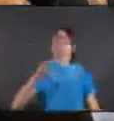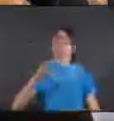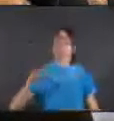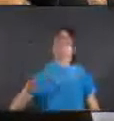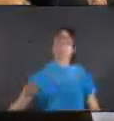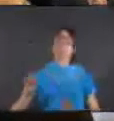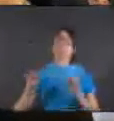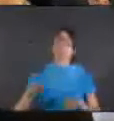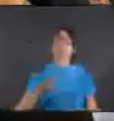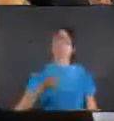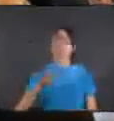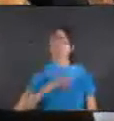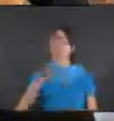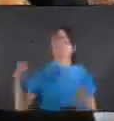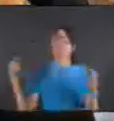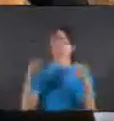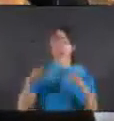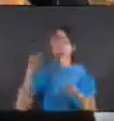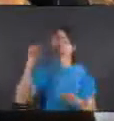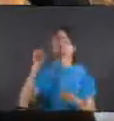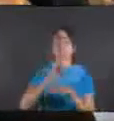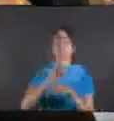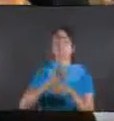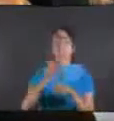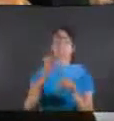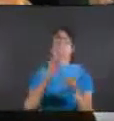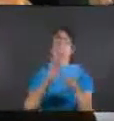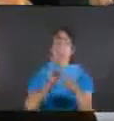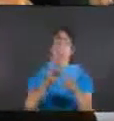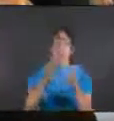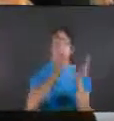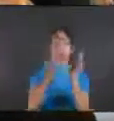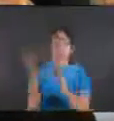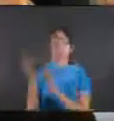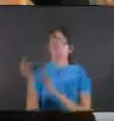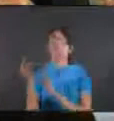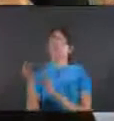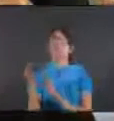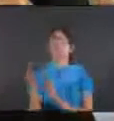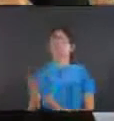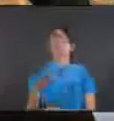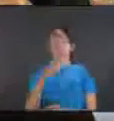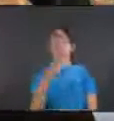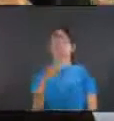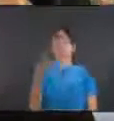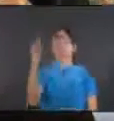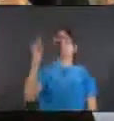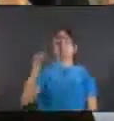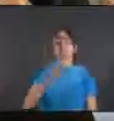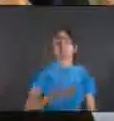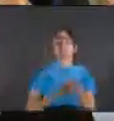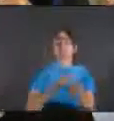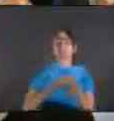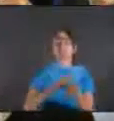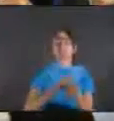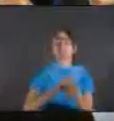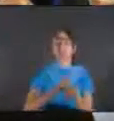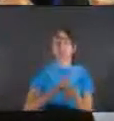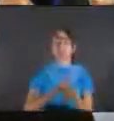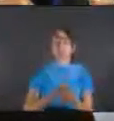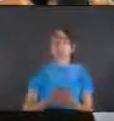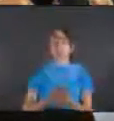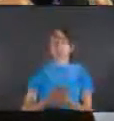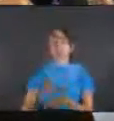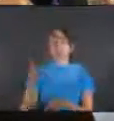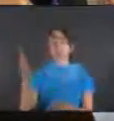y sabemos que tú vas a hacer la obra. Padre Santo, en el nombre de Jesús enviamos esta petición, Señor,